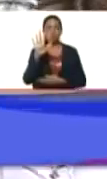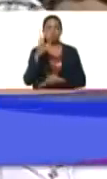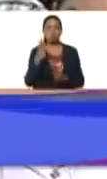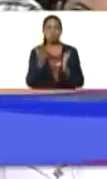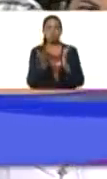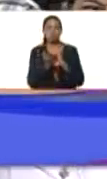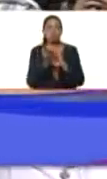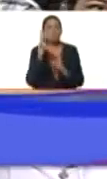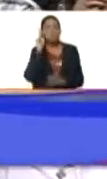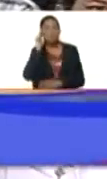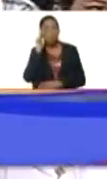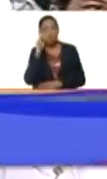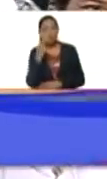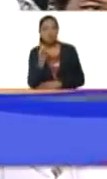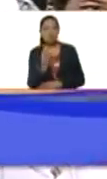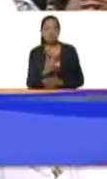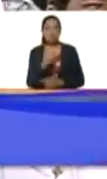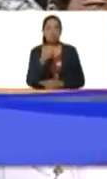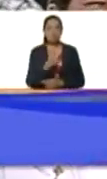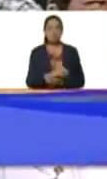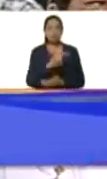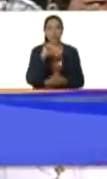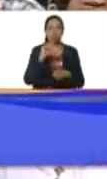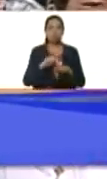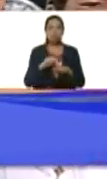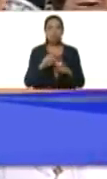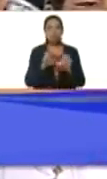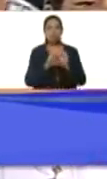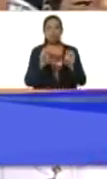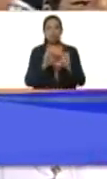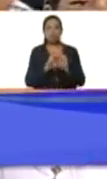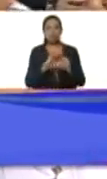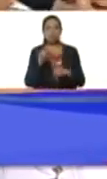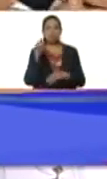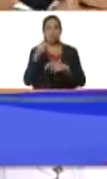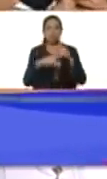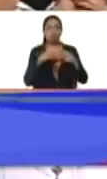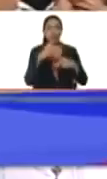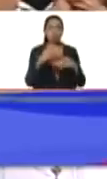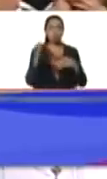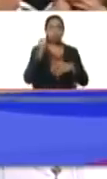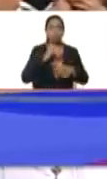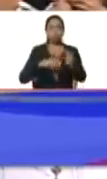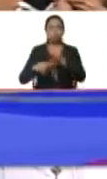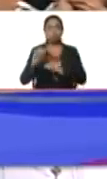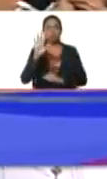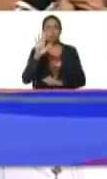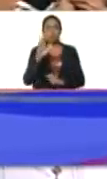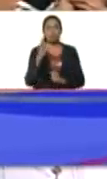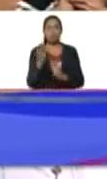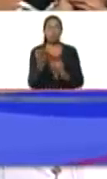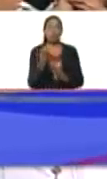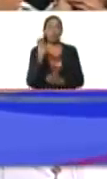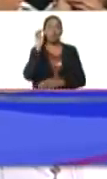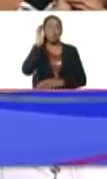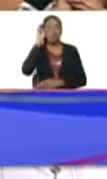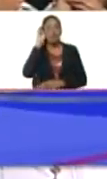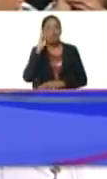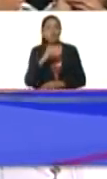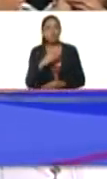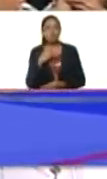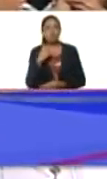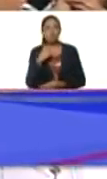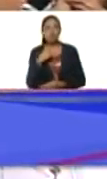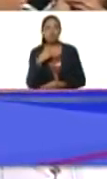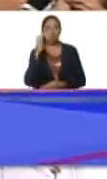docentes, 5 profesores en la Unidad Educativa Nacional, que está ya en un proceso de la captación de esos 5 docentes. Yo soy